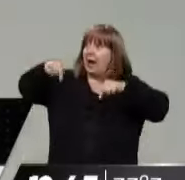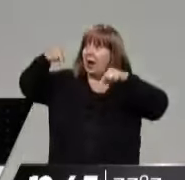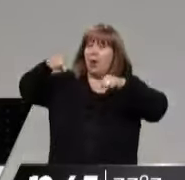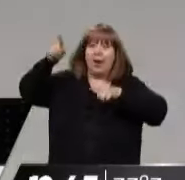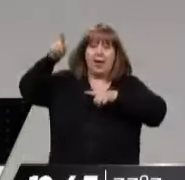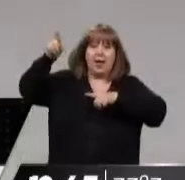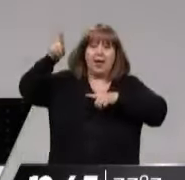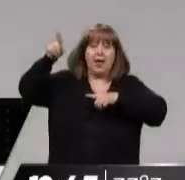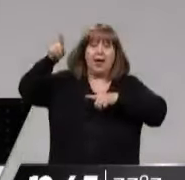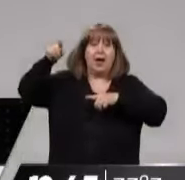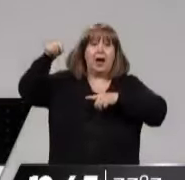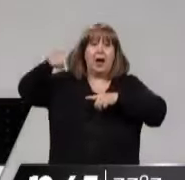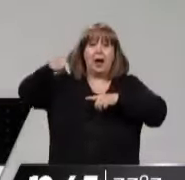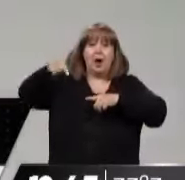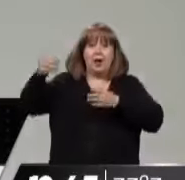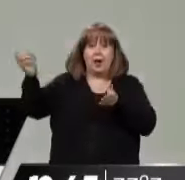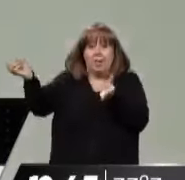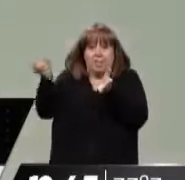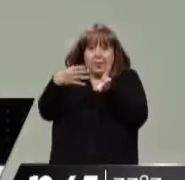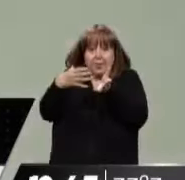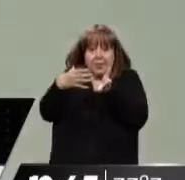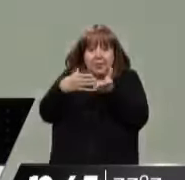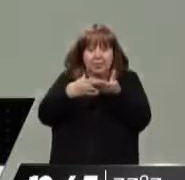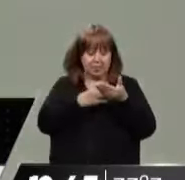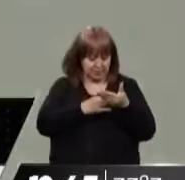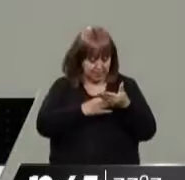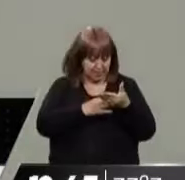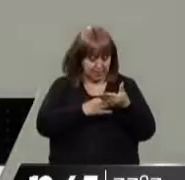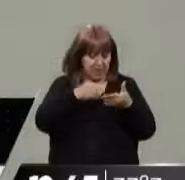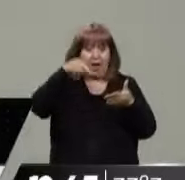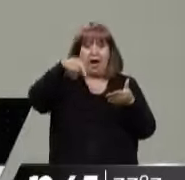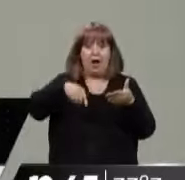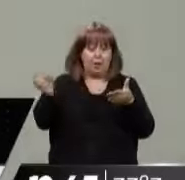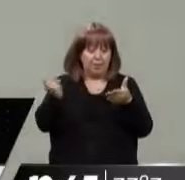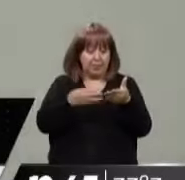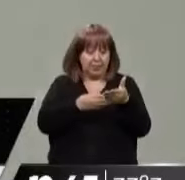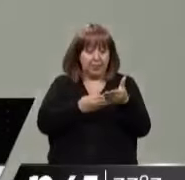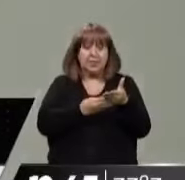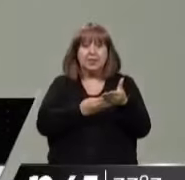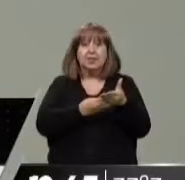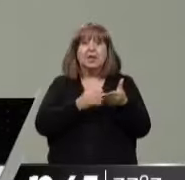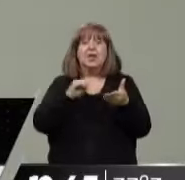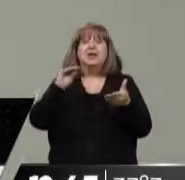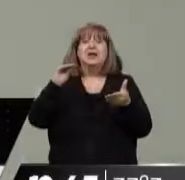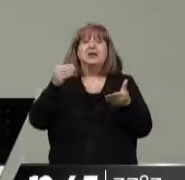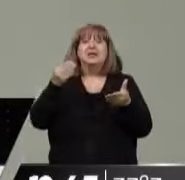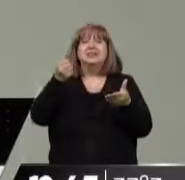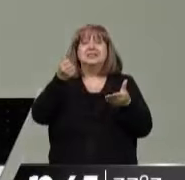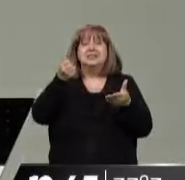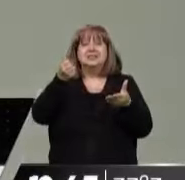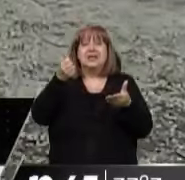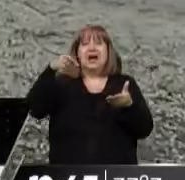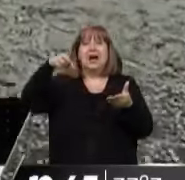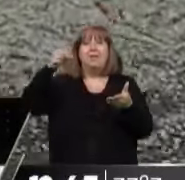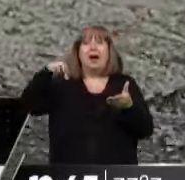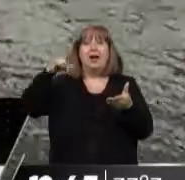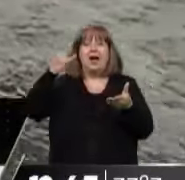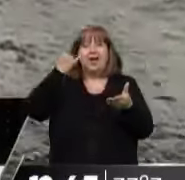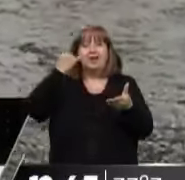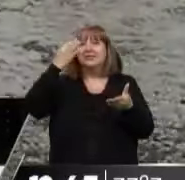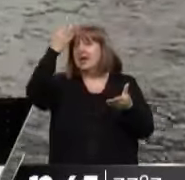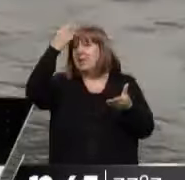momento nos llegan a nuestras vías de contacto, de comunicación, son de Chapanay. Estamos hablando del departamento